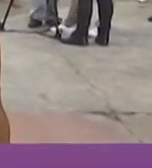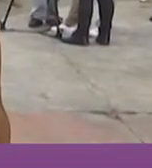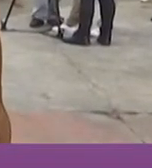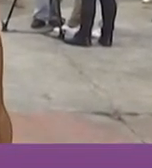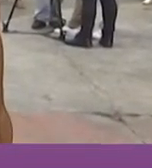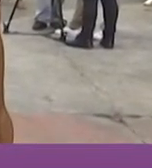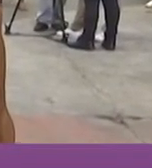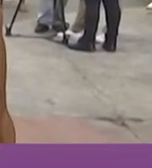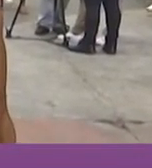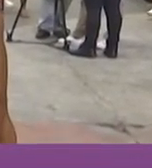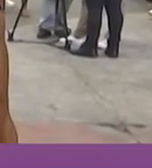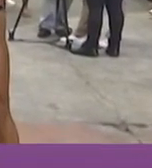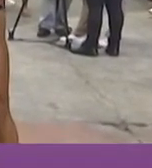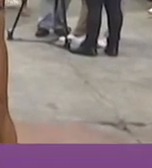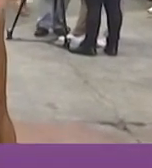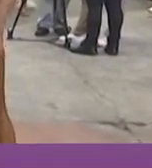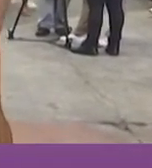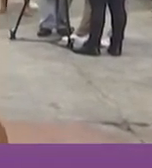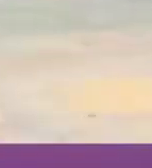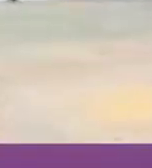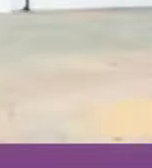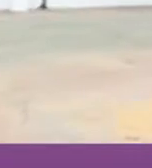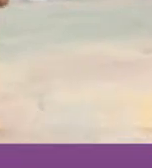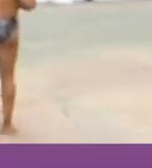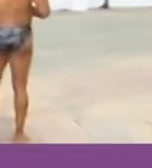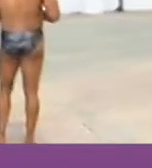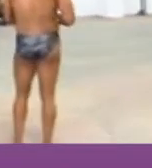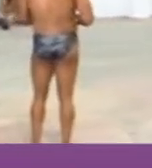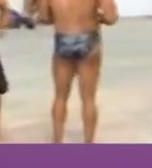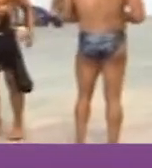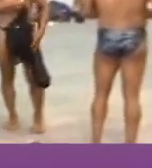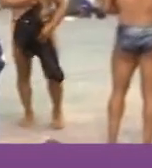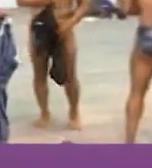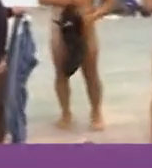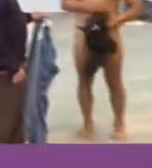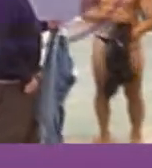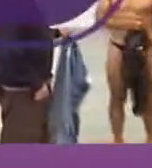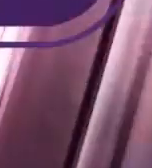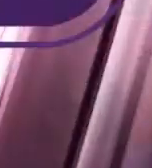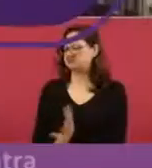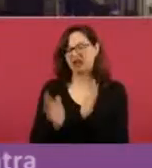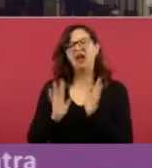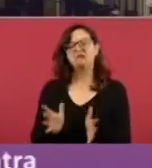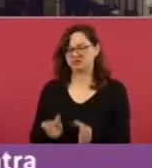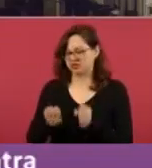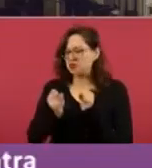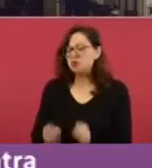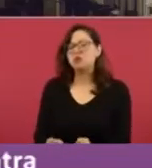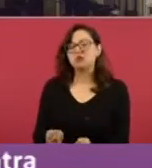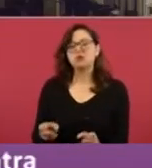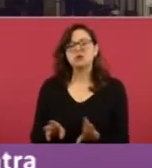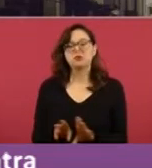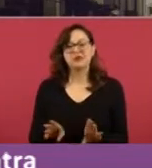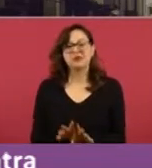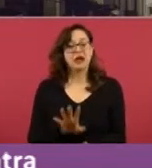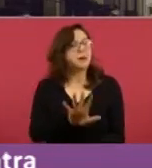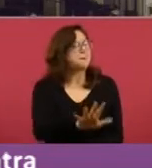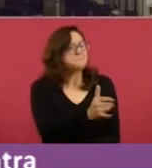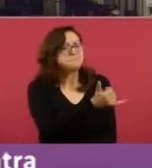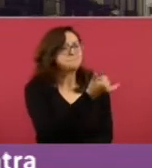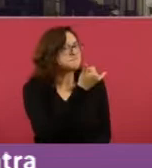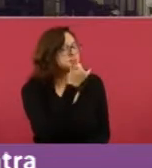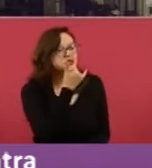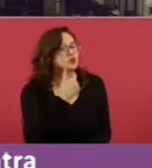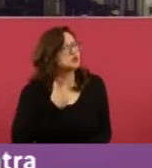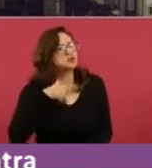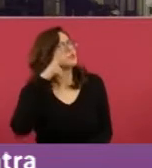fueron selectivas para competencias nacionales avaladas por la Federación Mexicana. El gobierno federal tiene garantizados los recursos